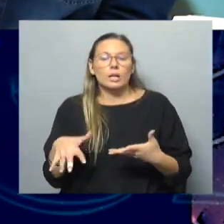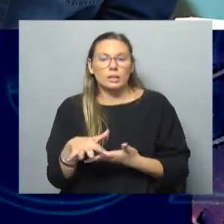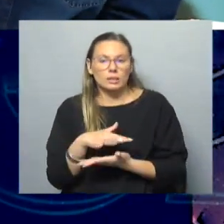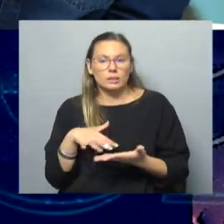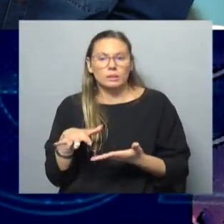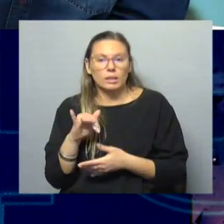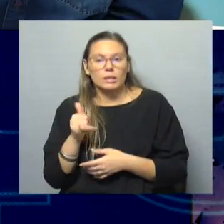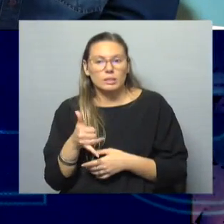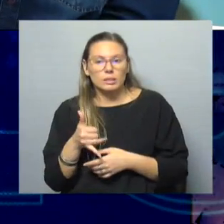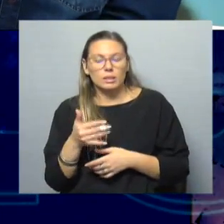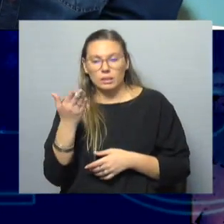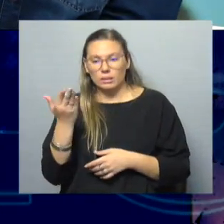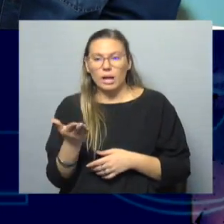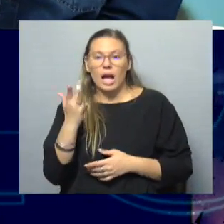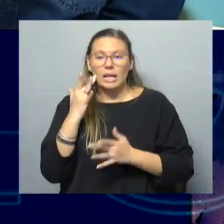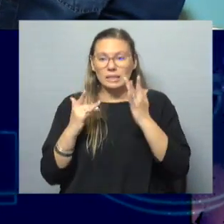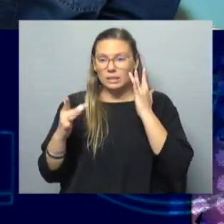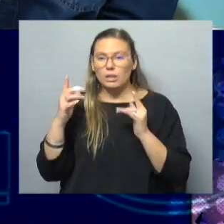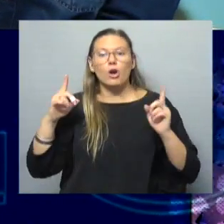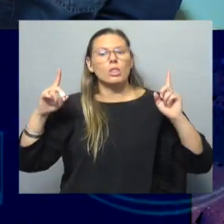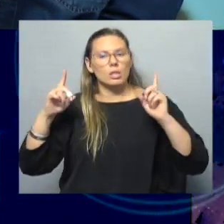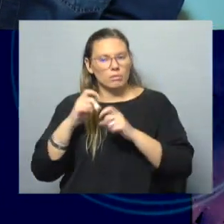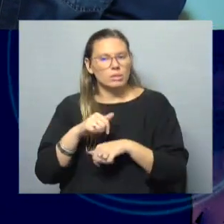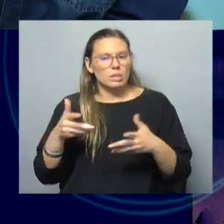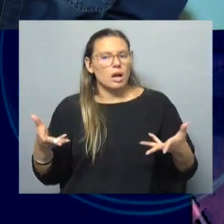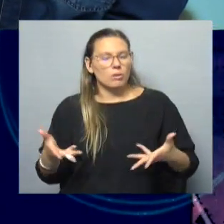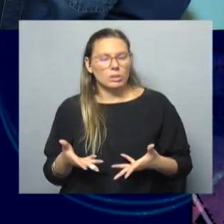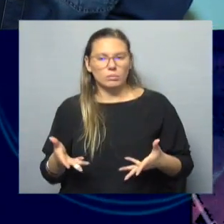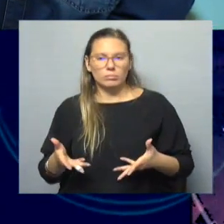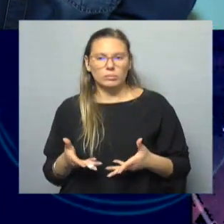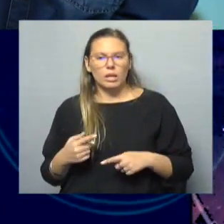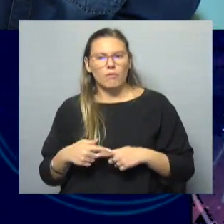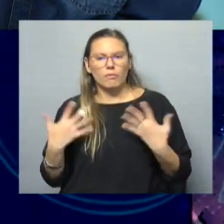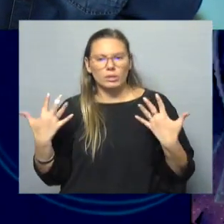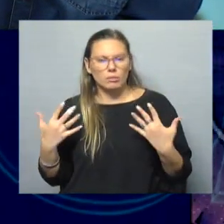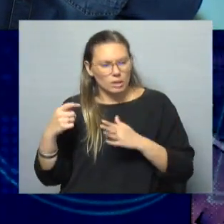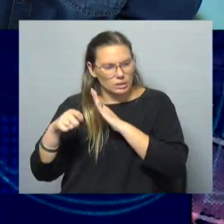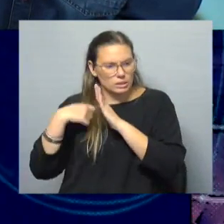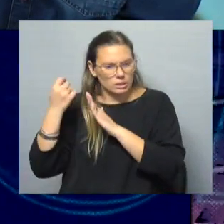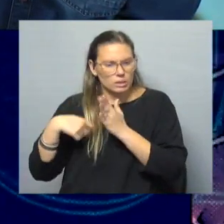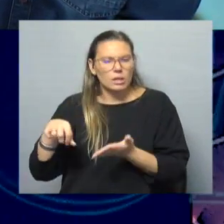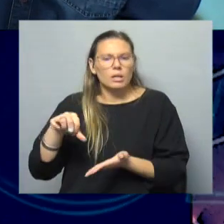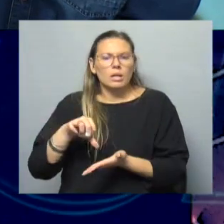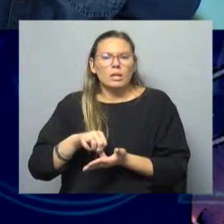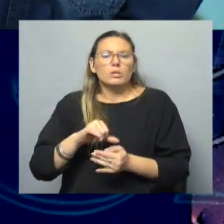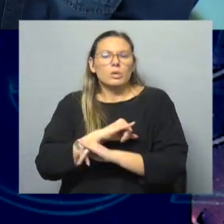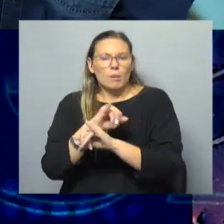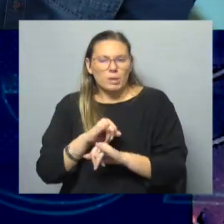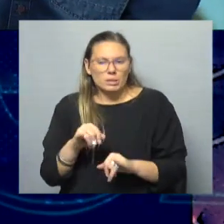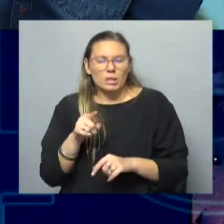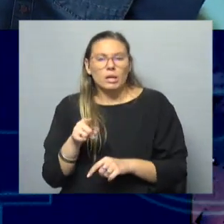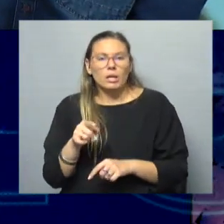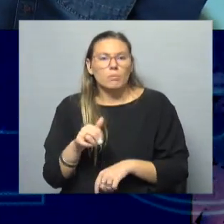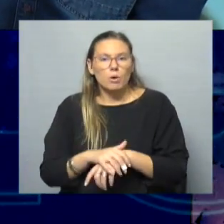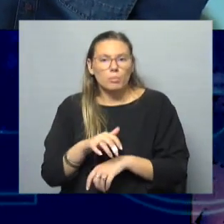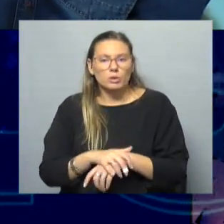que es así un gesto artístico difícil de encontrar hoy, que en el Festival de Cine de la Ciudad de La Paz, él era, en ese